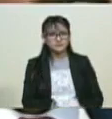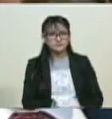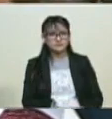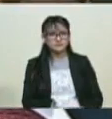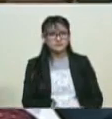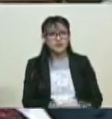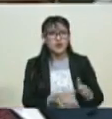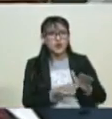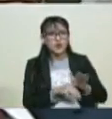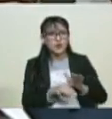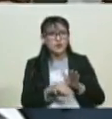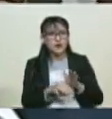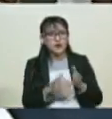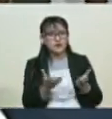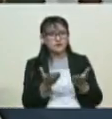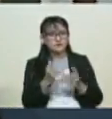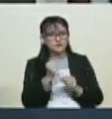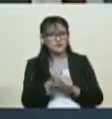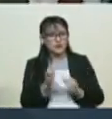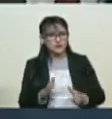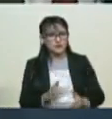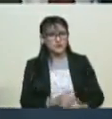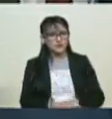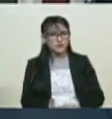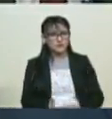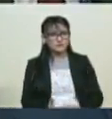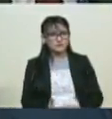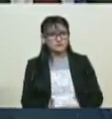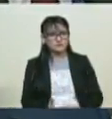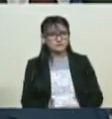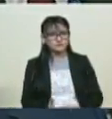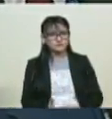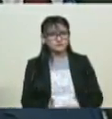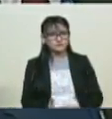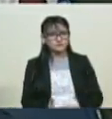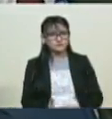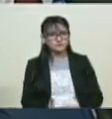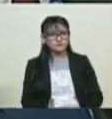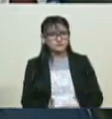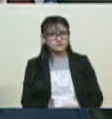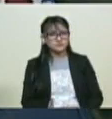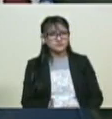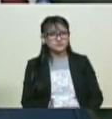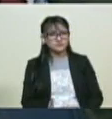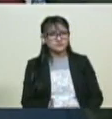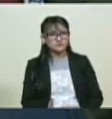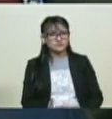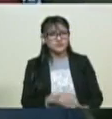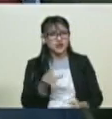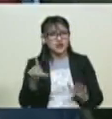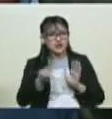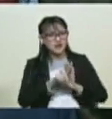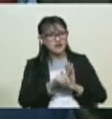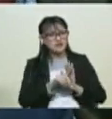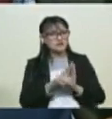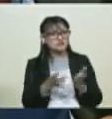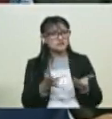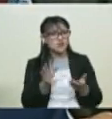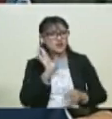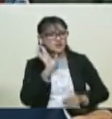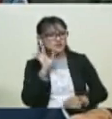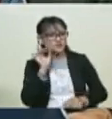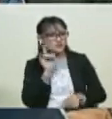para robar a la clase media para especular fuera de la ley y desmedidamente